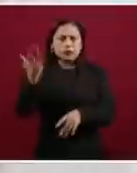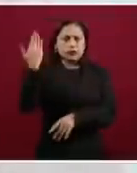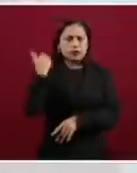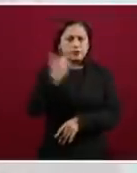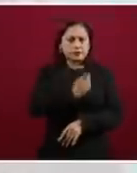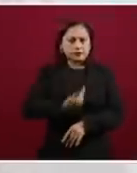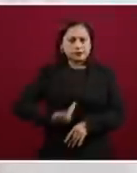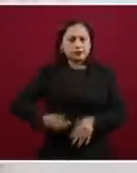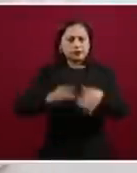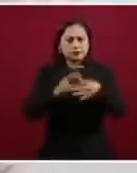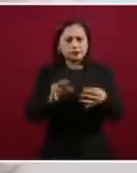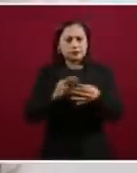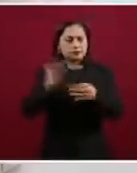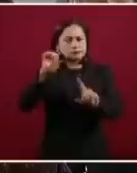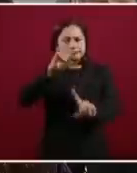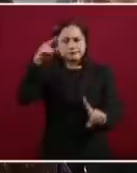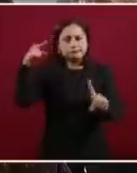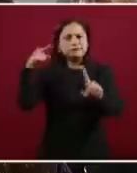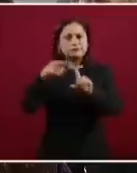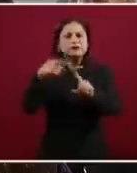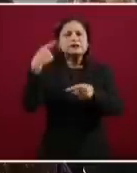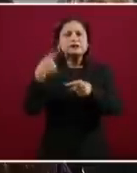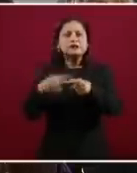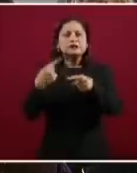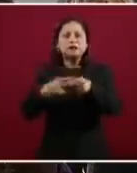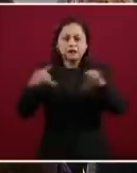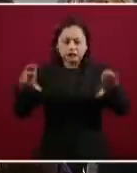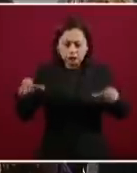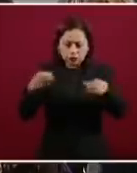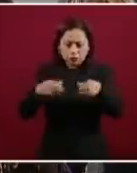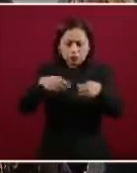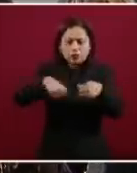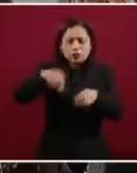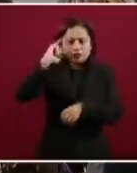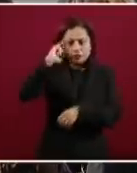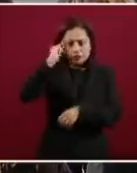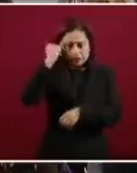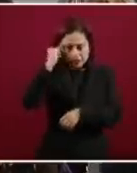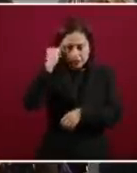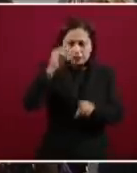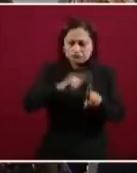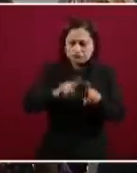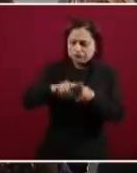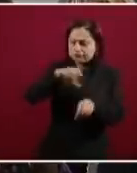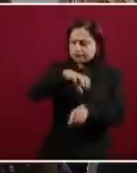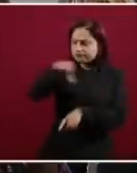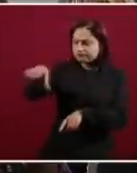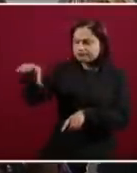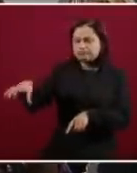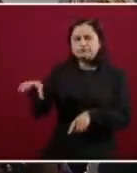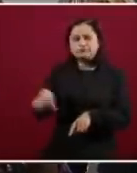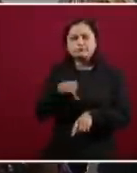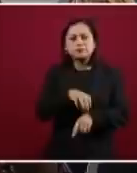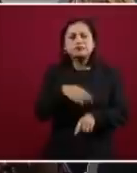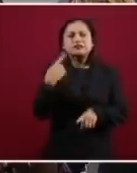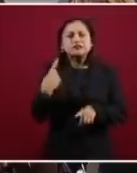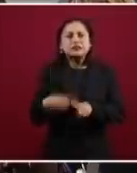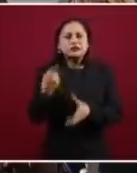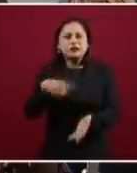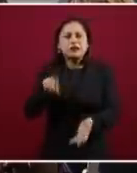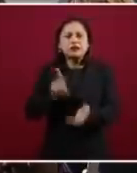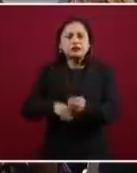presidente, va dirigido específicamente a las comunidades indígenas y estaremos convocando a sus autoridades e